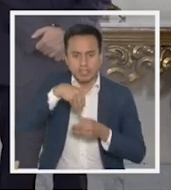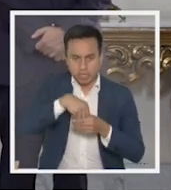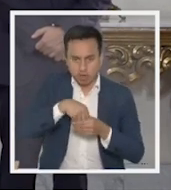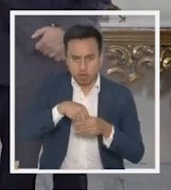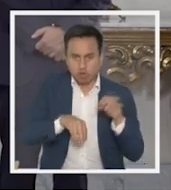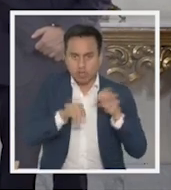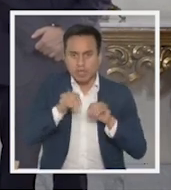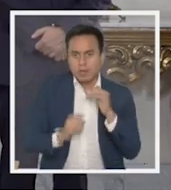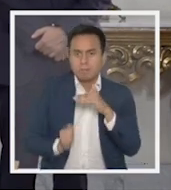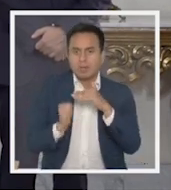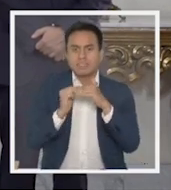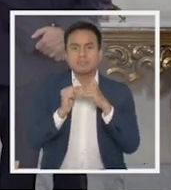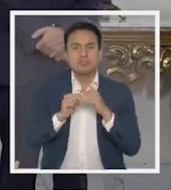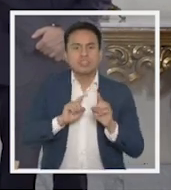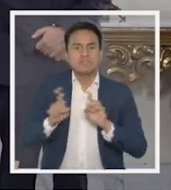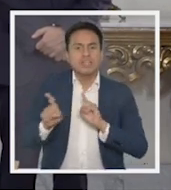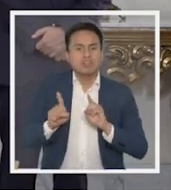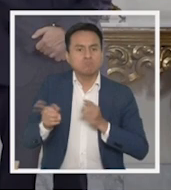policías.